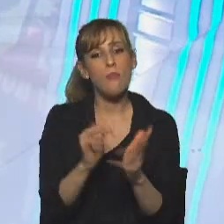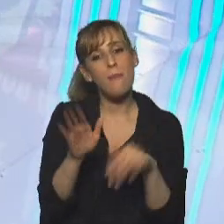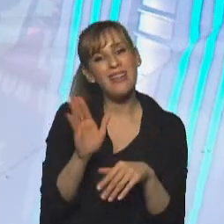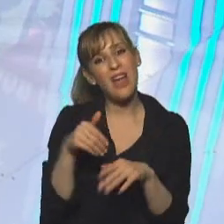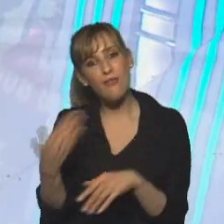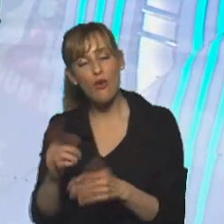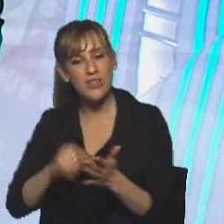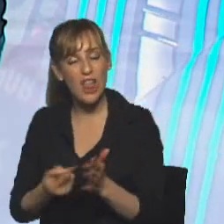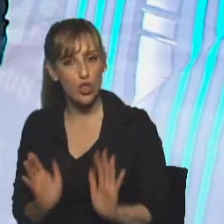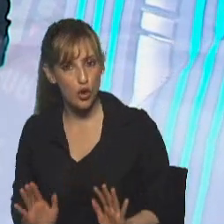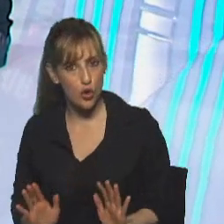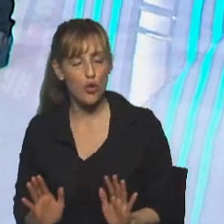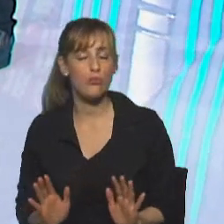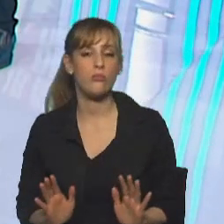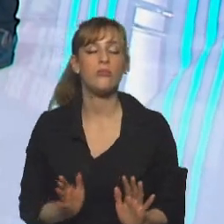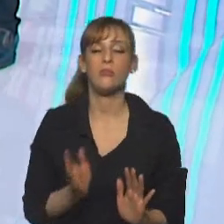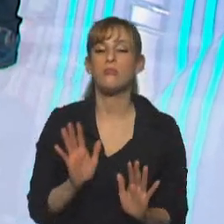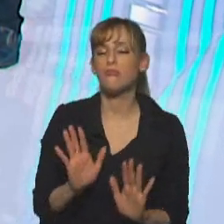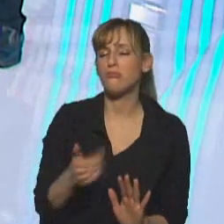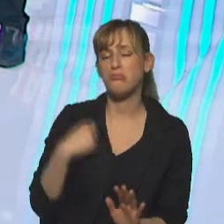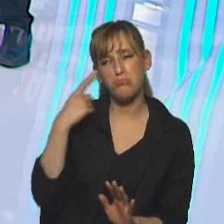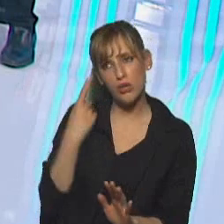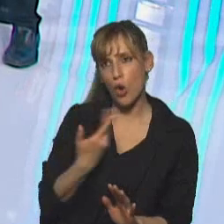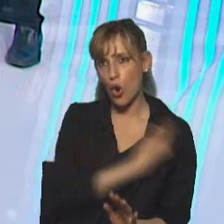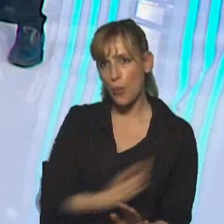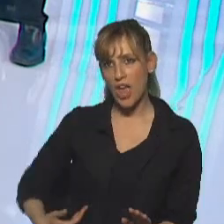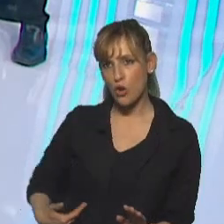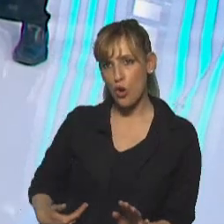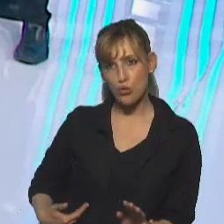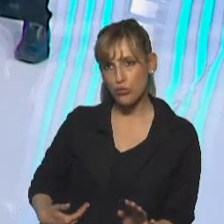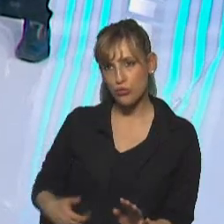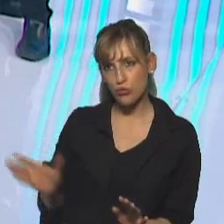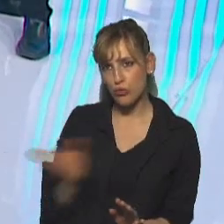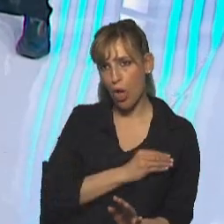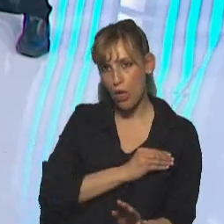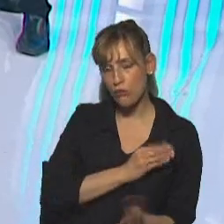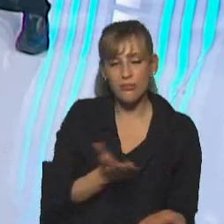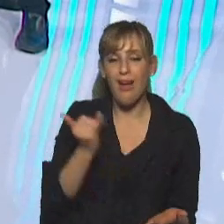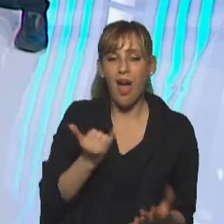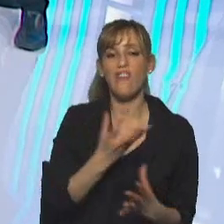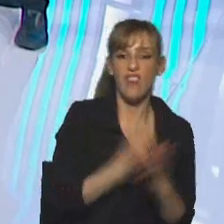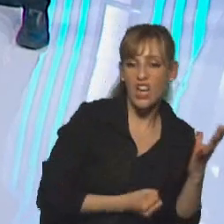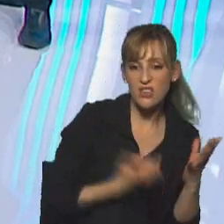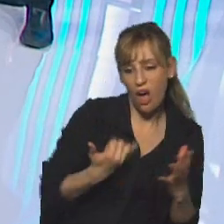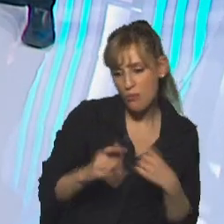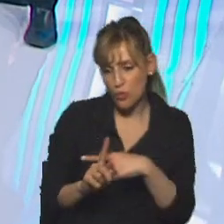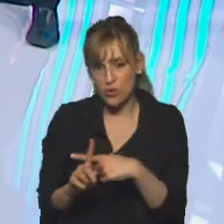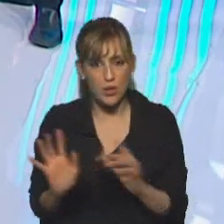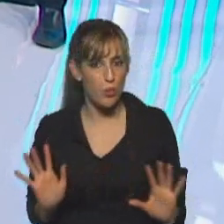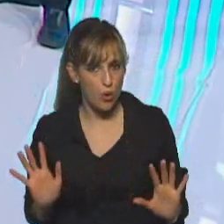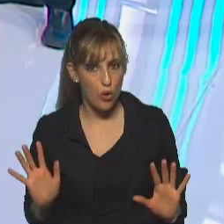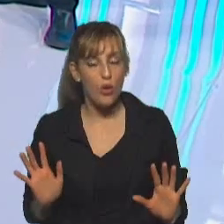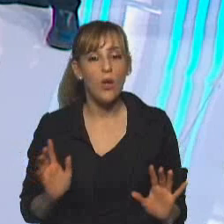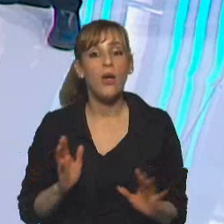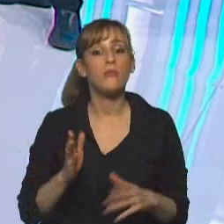tiempo de gobierno? Todos los gobiernos creo que tienen luces y sombras, ¿no? Y el gobierno de Gabriel ha avanzado mucho en una serie de aspectos.